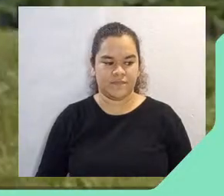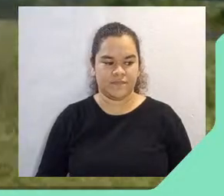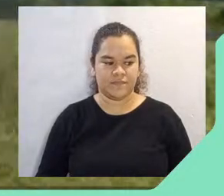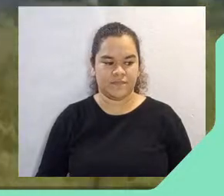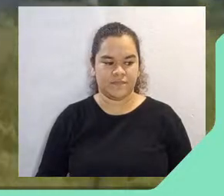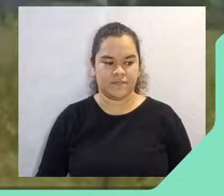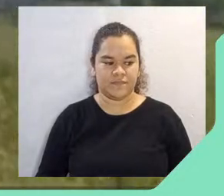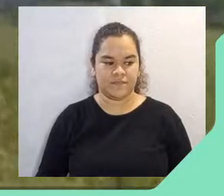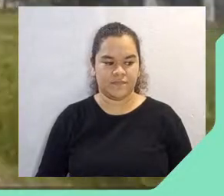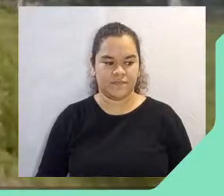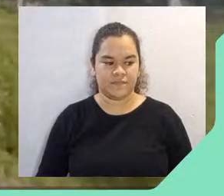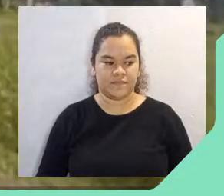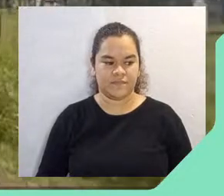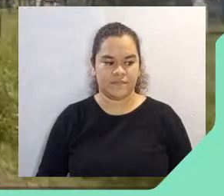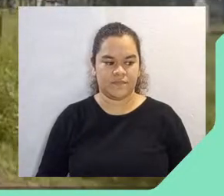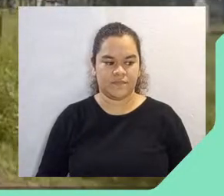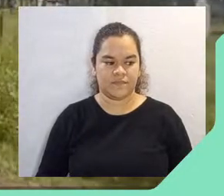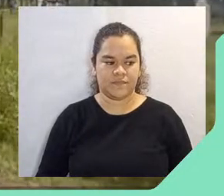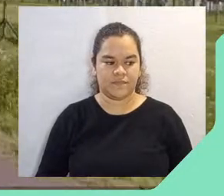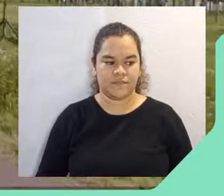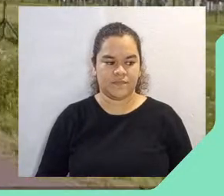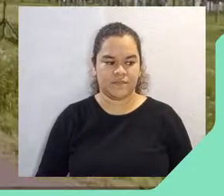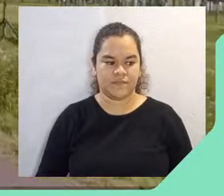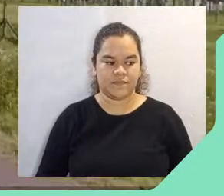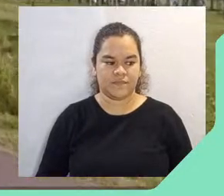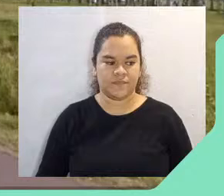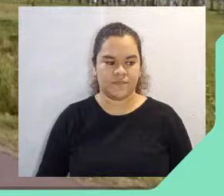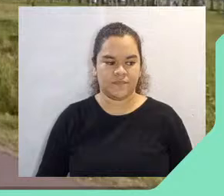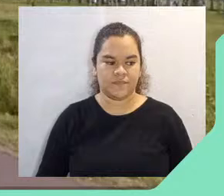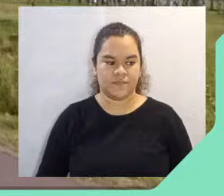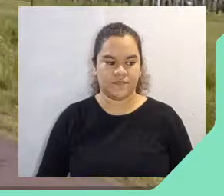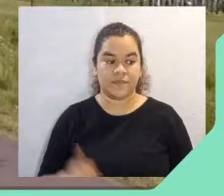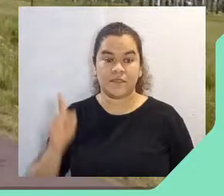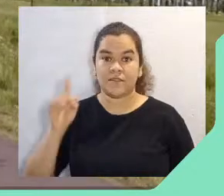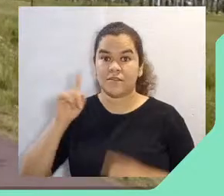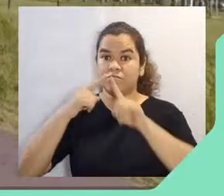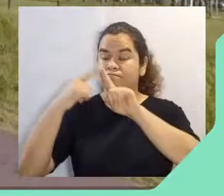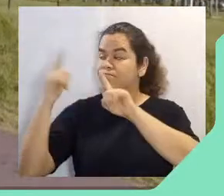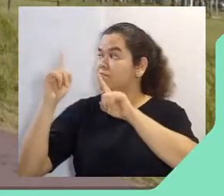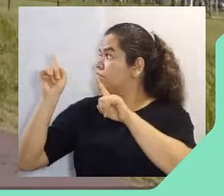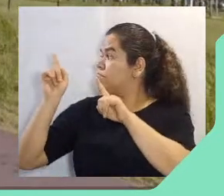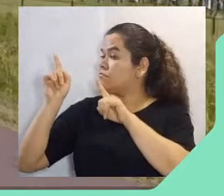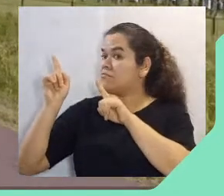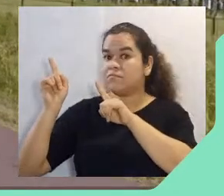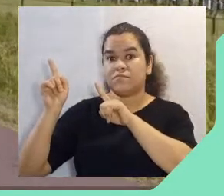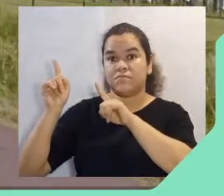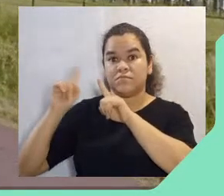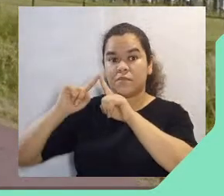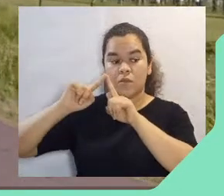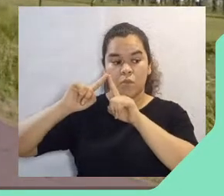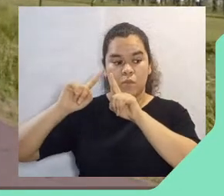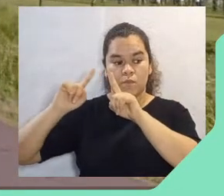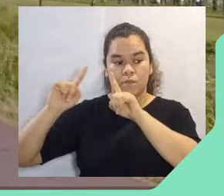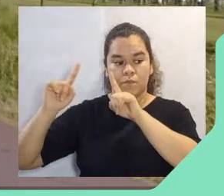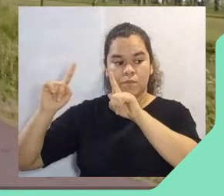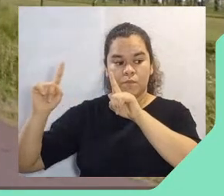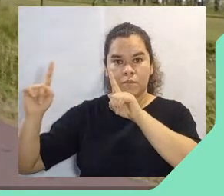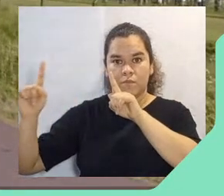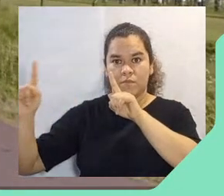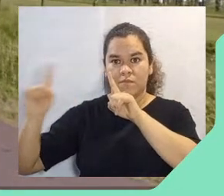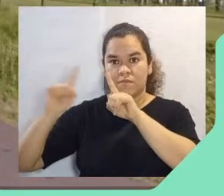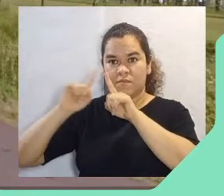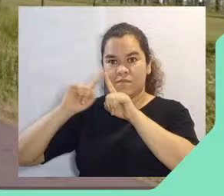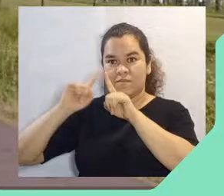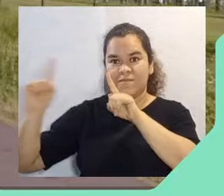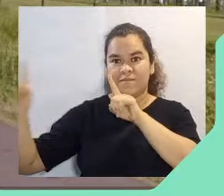Estas son las líneas de transmisión de energía. La que ustedes ven acá al fondo es de 500 kilovoltios. Estas son las que